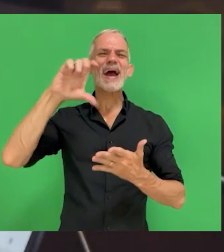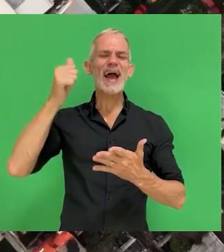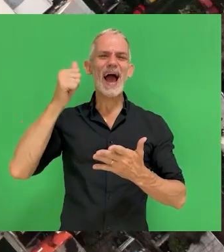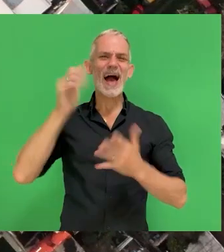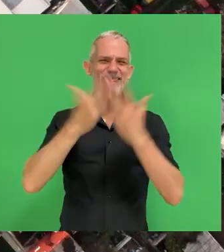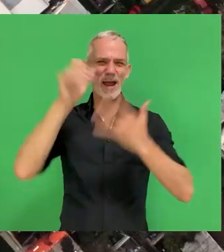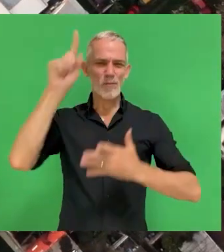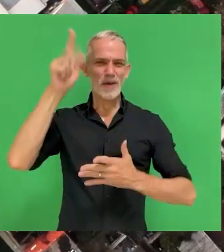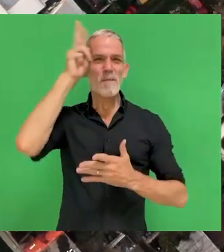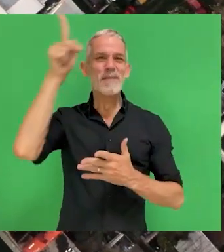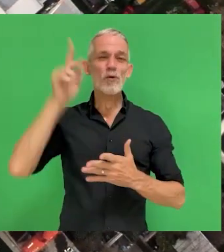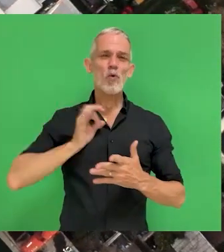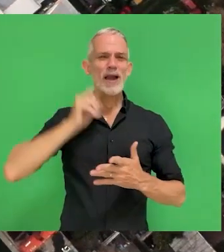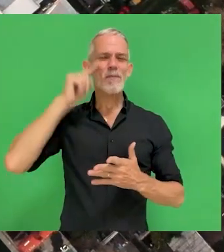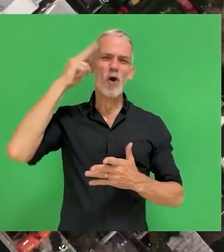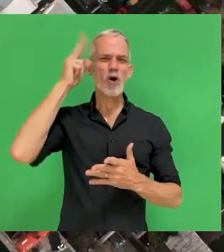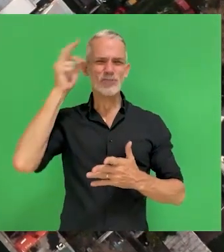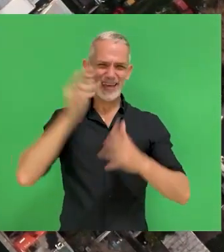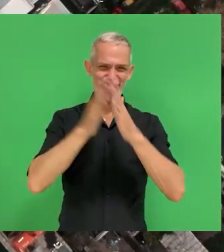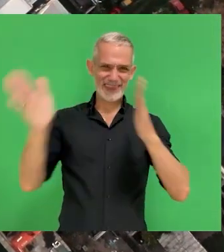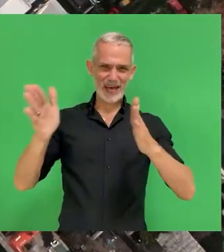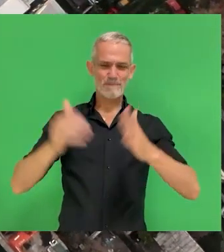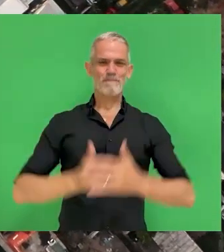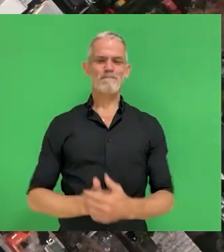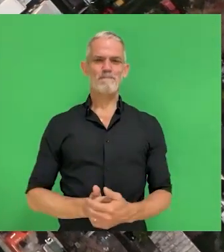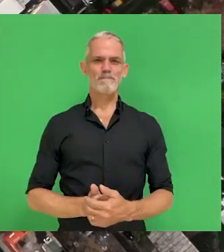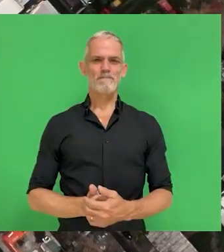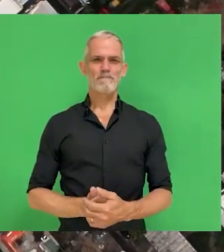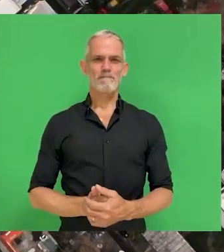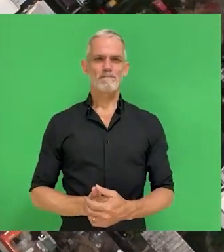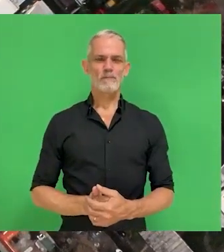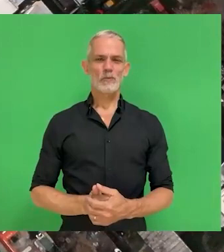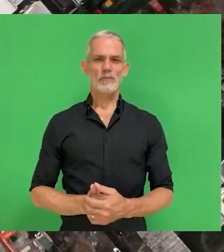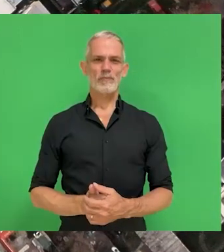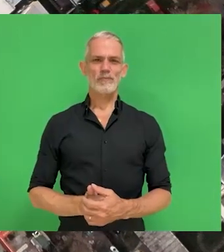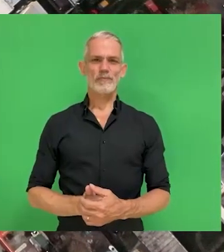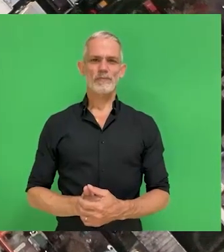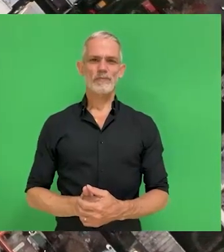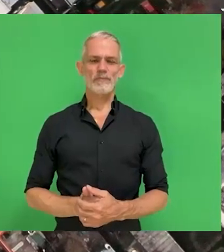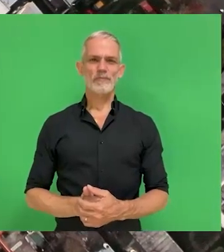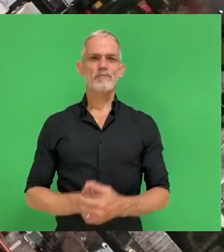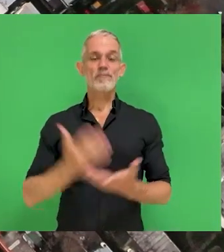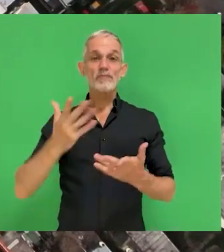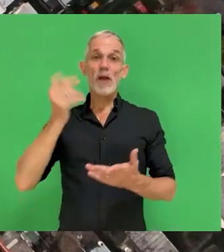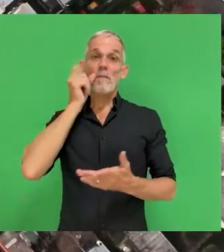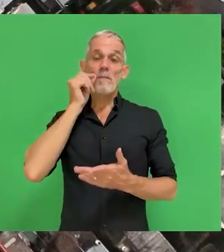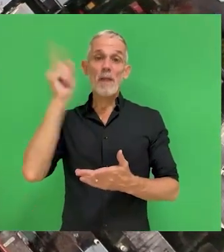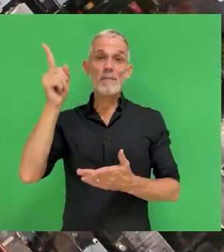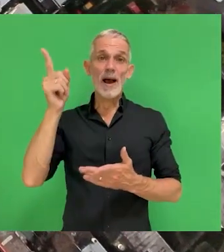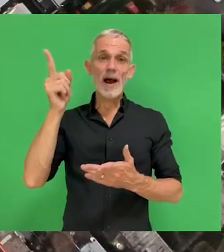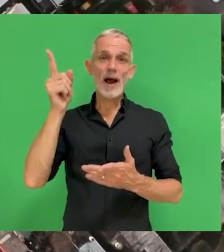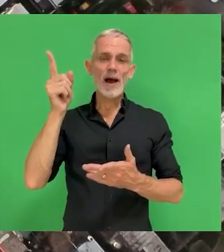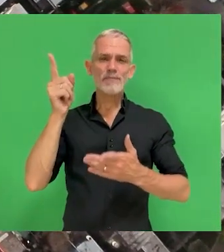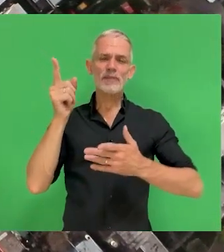80. La cámara sube y toma la ciudad desde una mayor altura. A mi papá lo tenían en